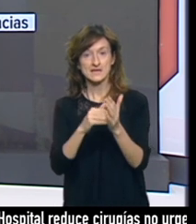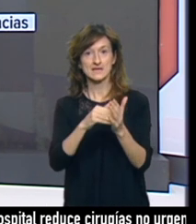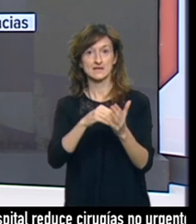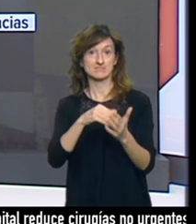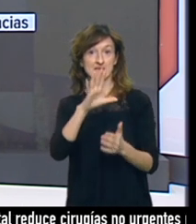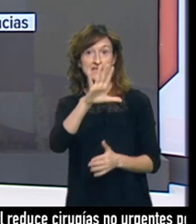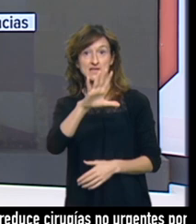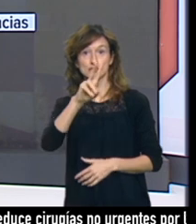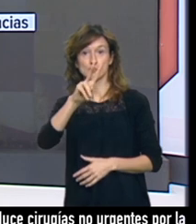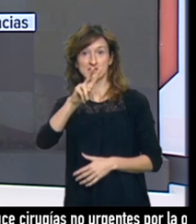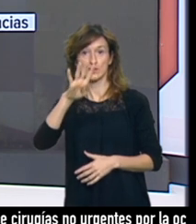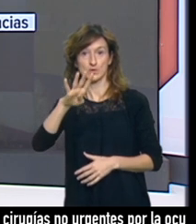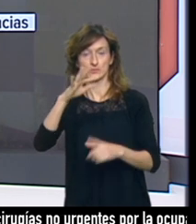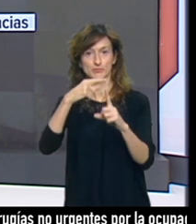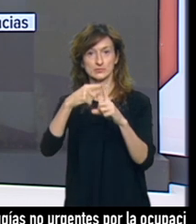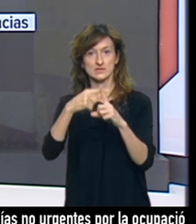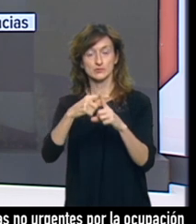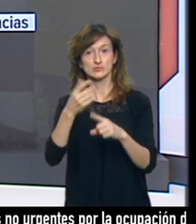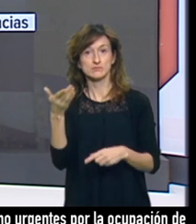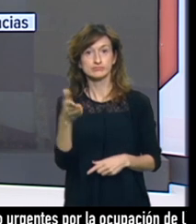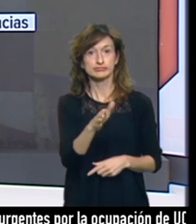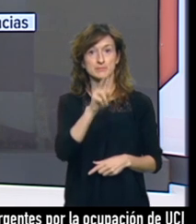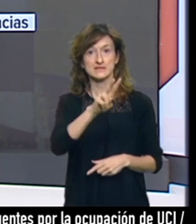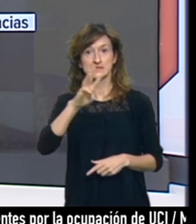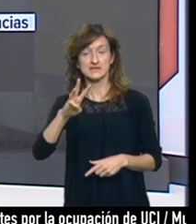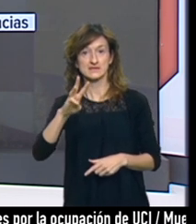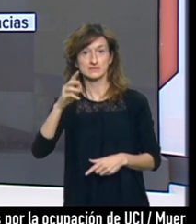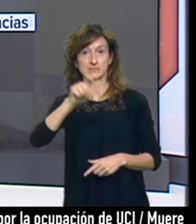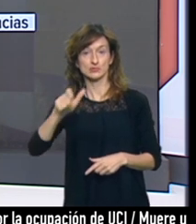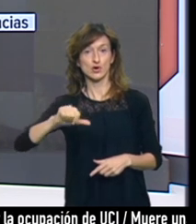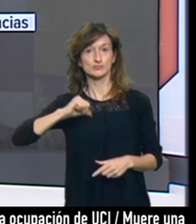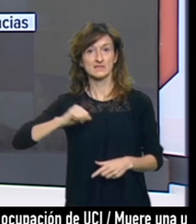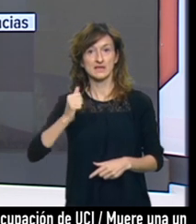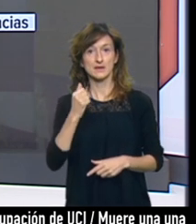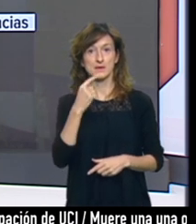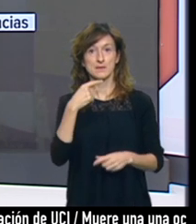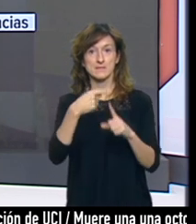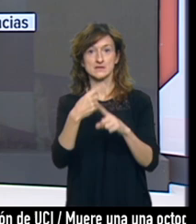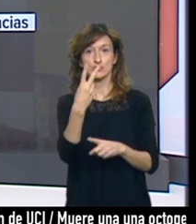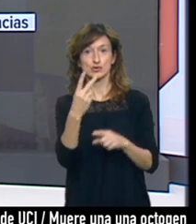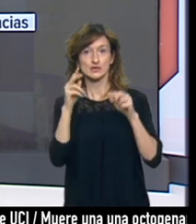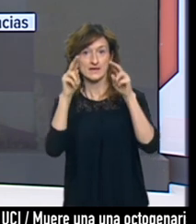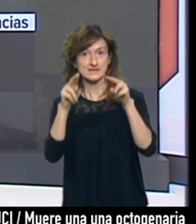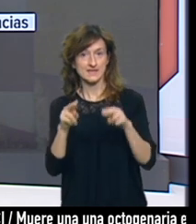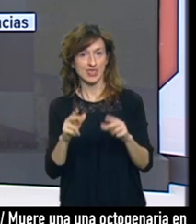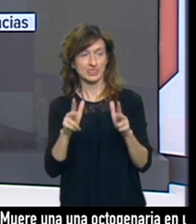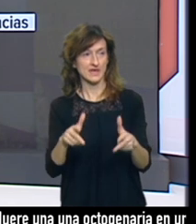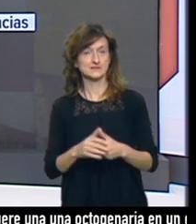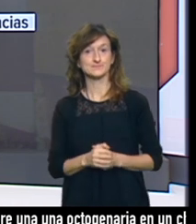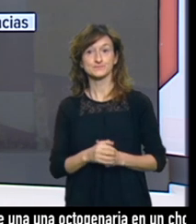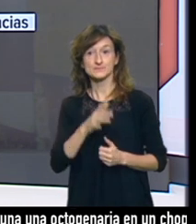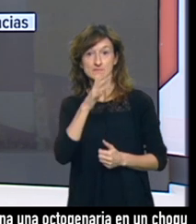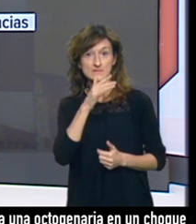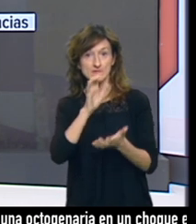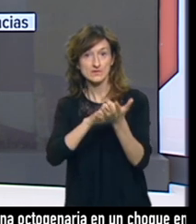81.524 positivos. Además, han fallecido 23 personas en hospitales y 2 más en residencias. Ahora mismo hay